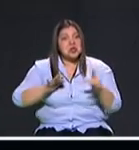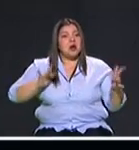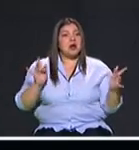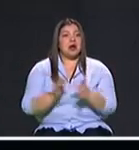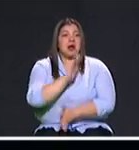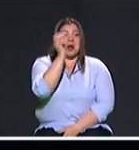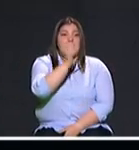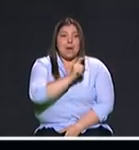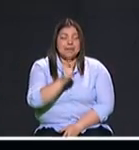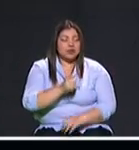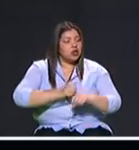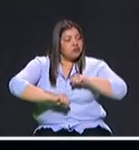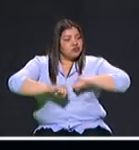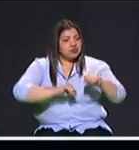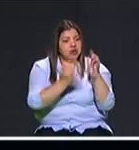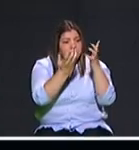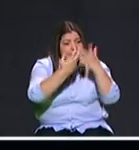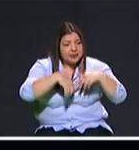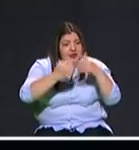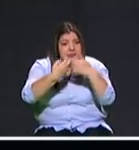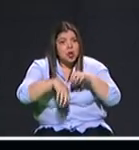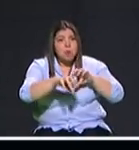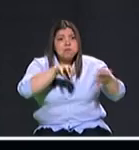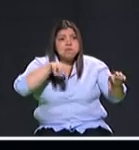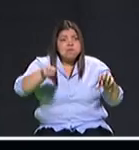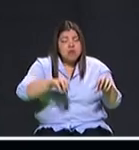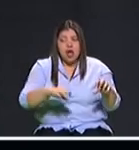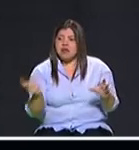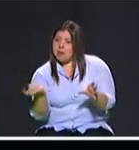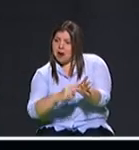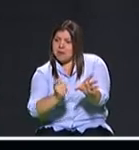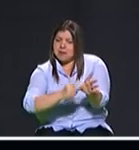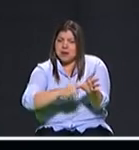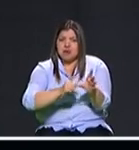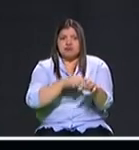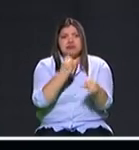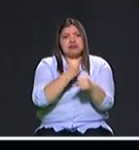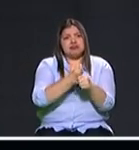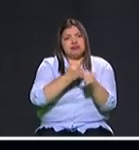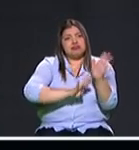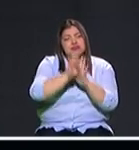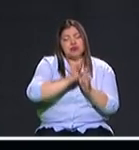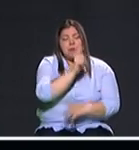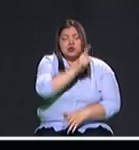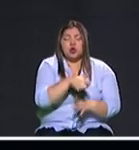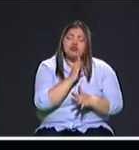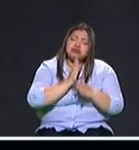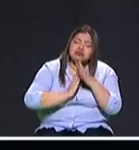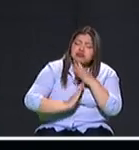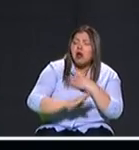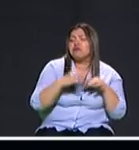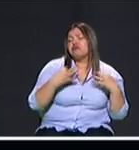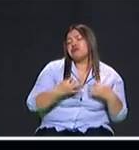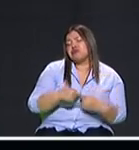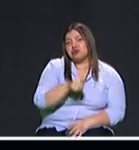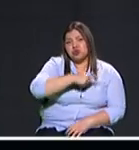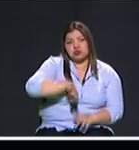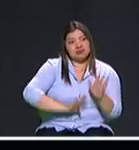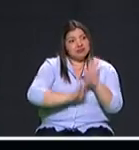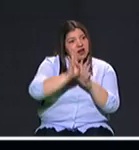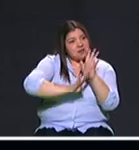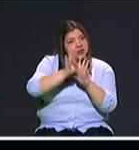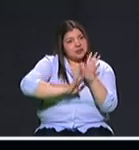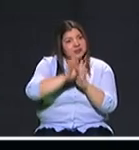aumento de las pequeñas y medianas empresas que son las que mayor empleo generan en manos de las gentes más humildes de nuestra ciudad para la ruralidad el